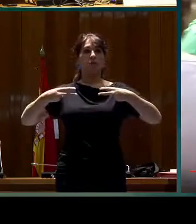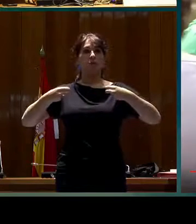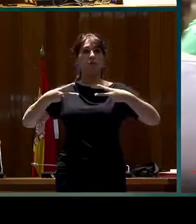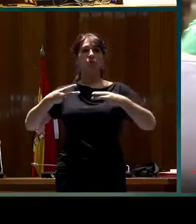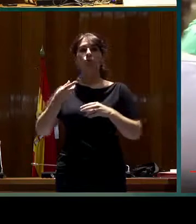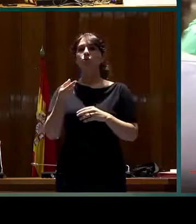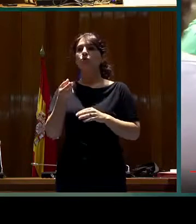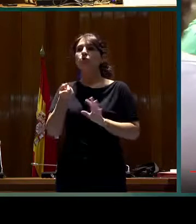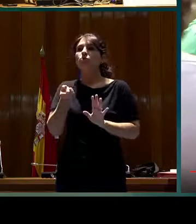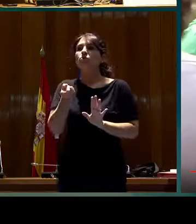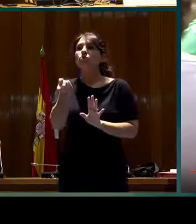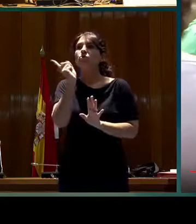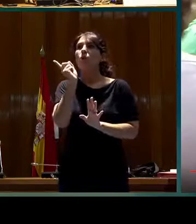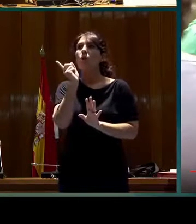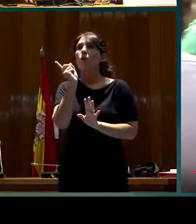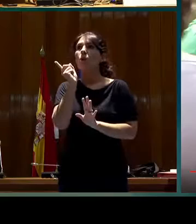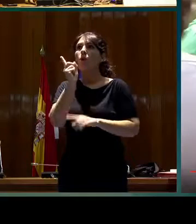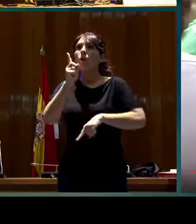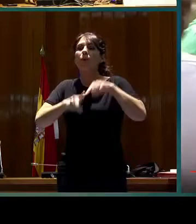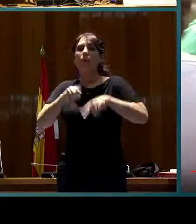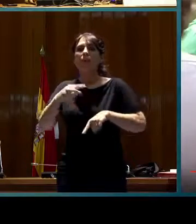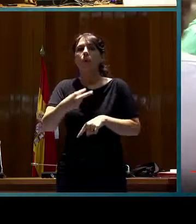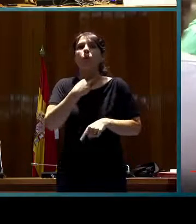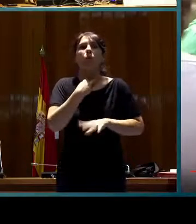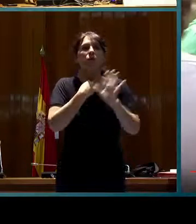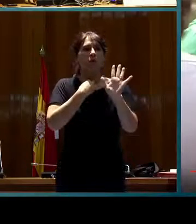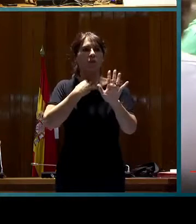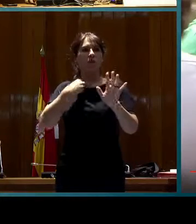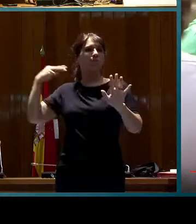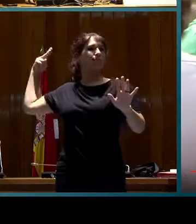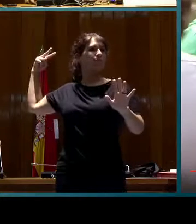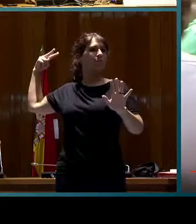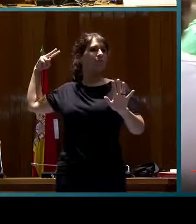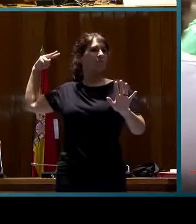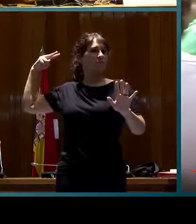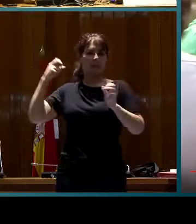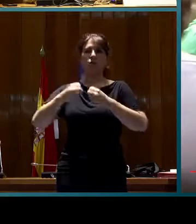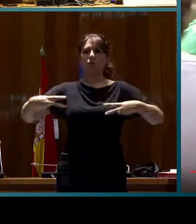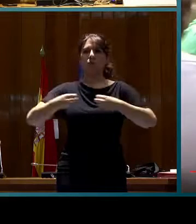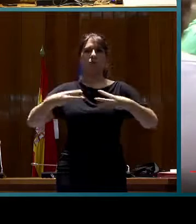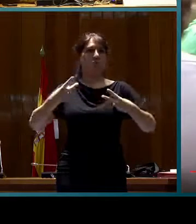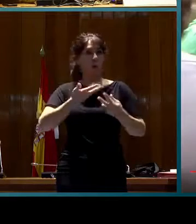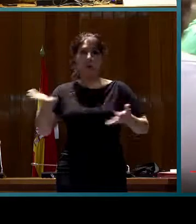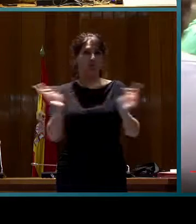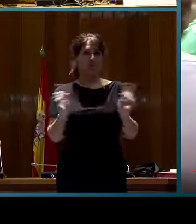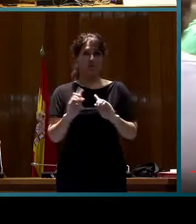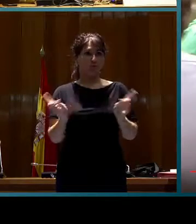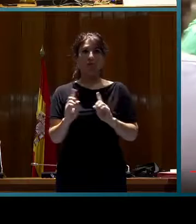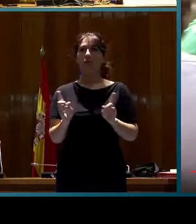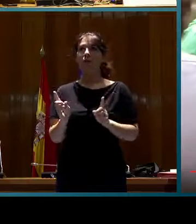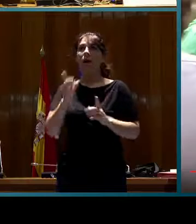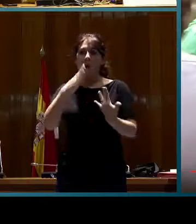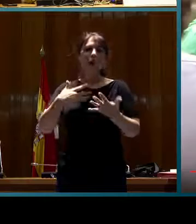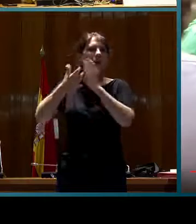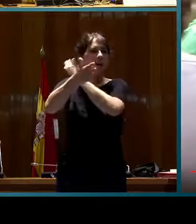para la narración de la voz en off de fondo. Bien, no habría tiempo ahora